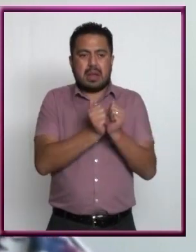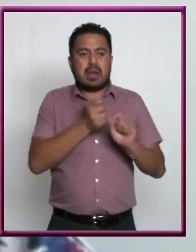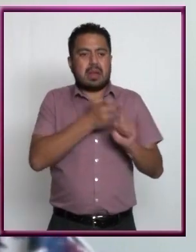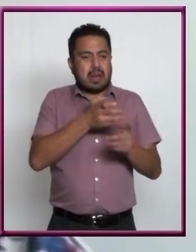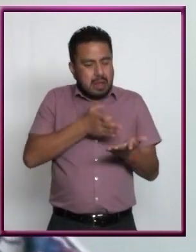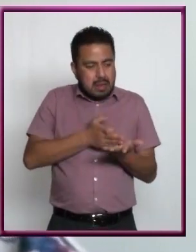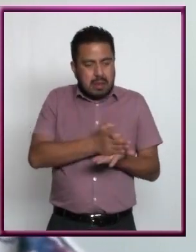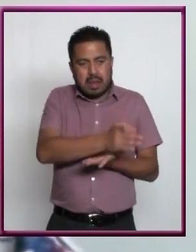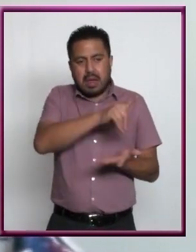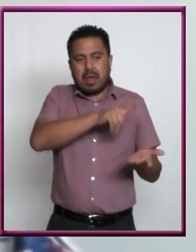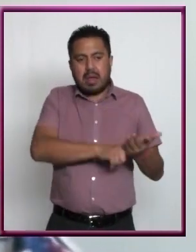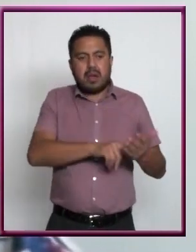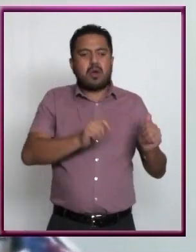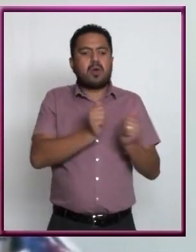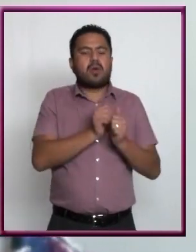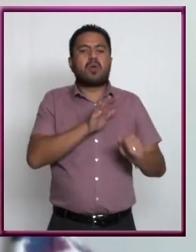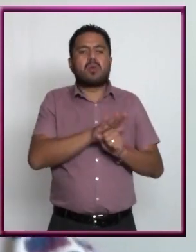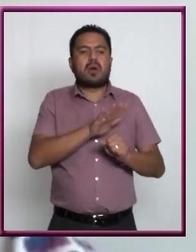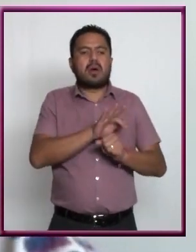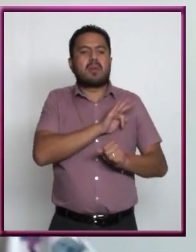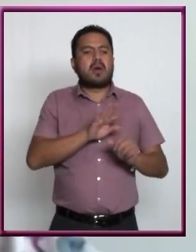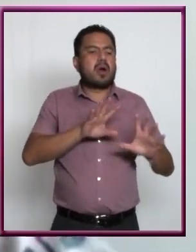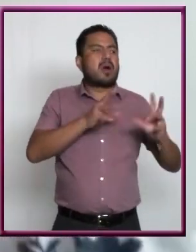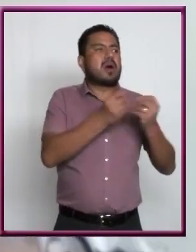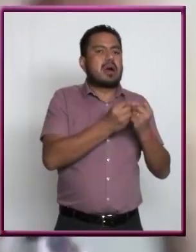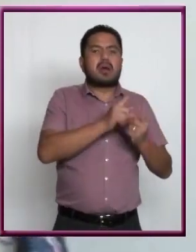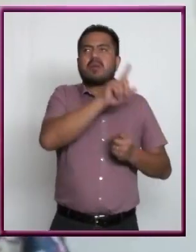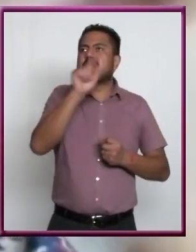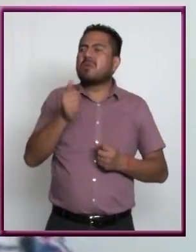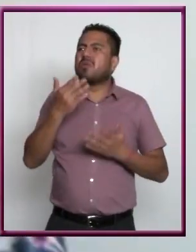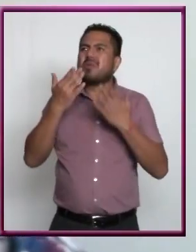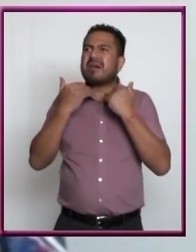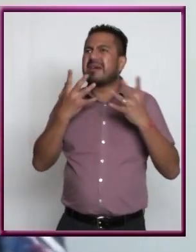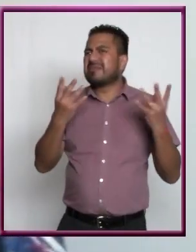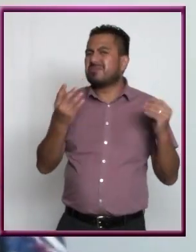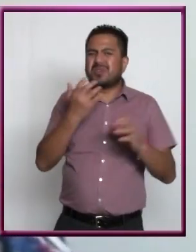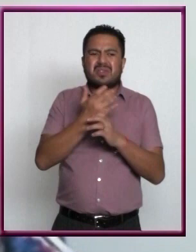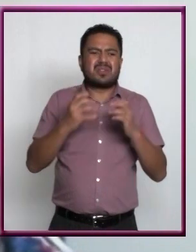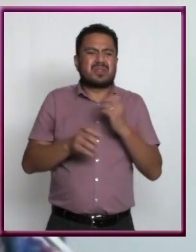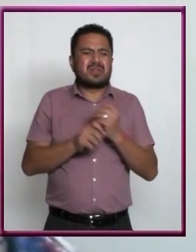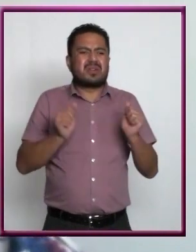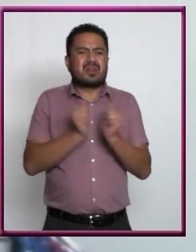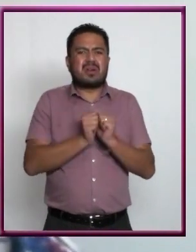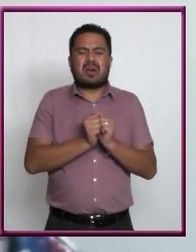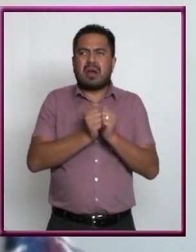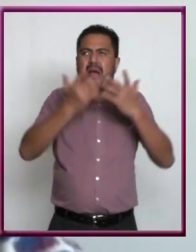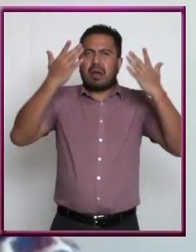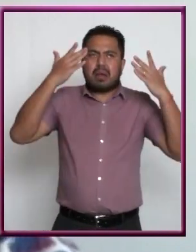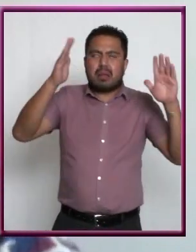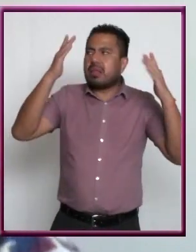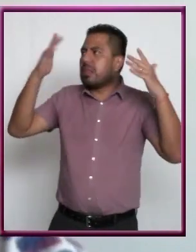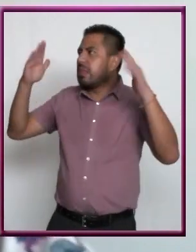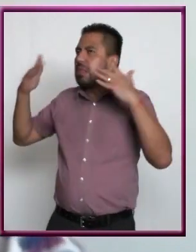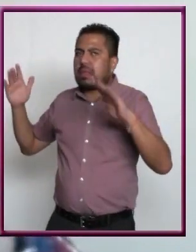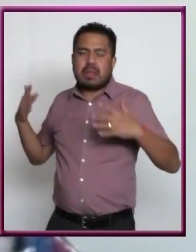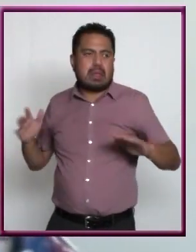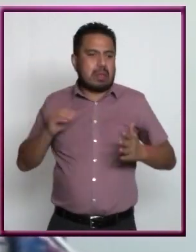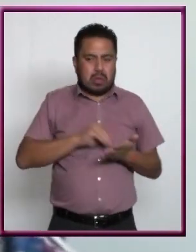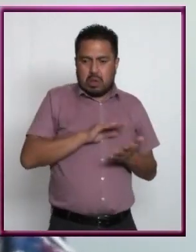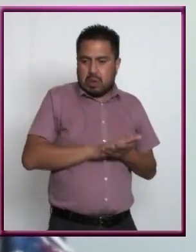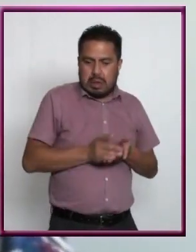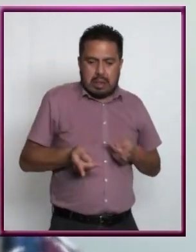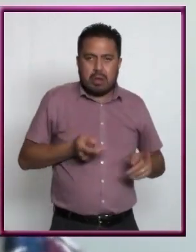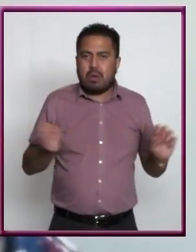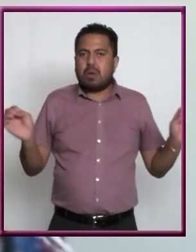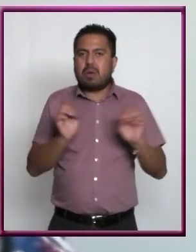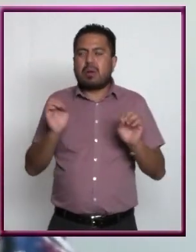este camino en el que poder volcar, que luego pues me ha abierto un montón de puertas inesperadas y no